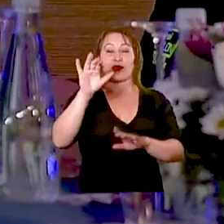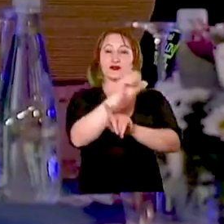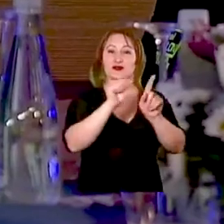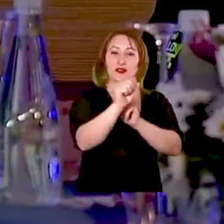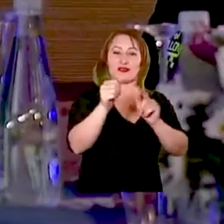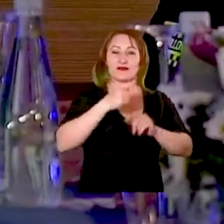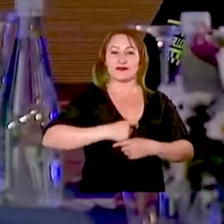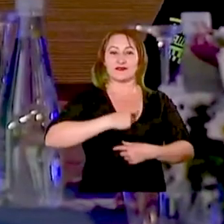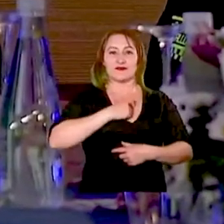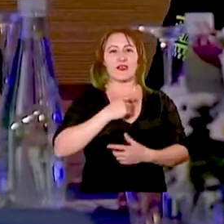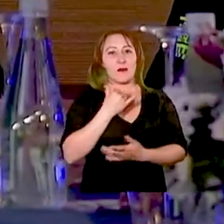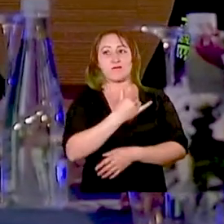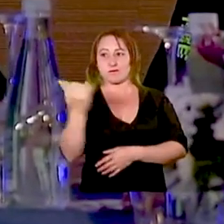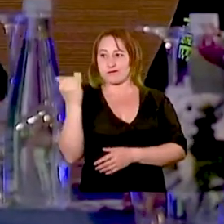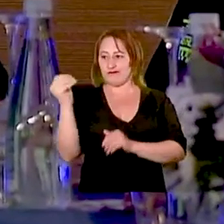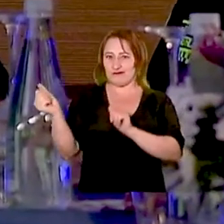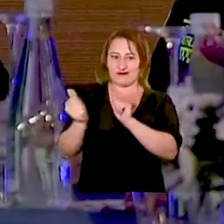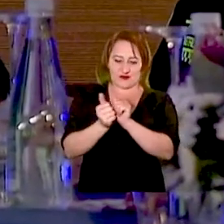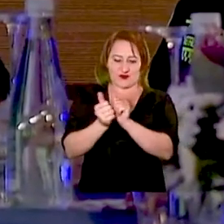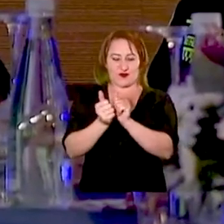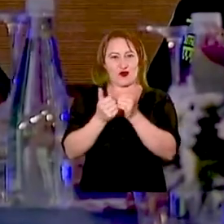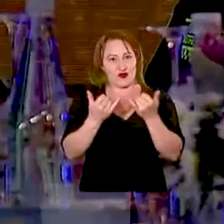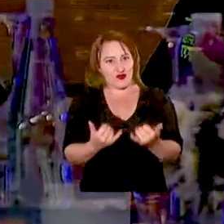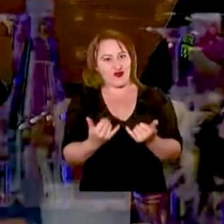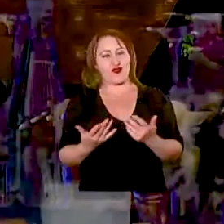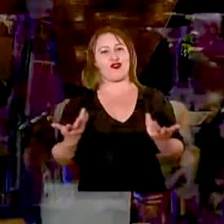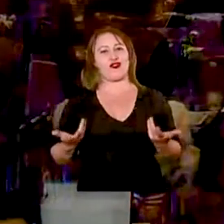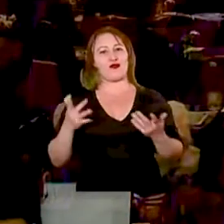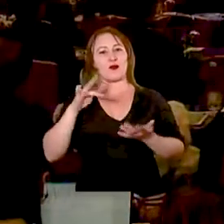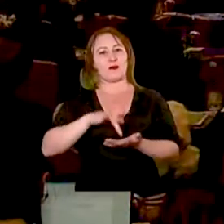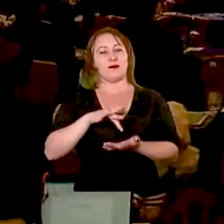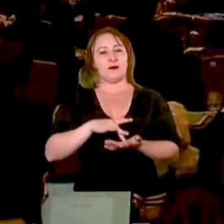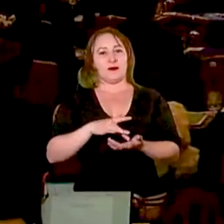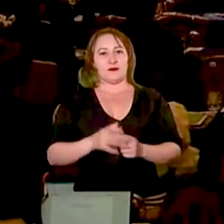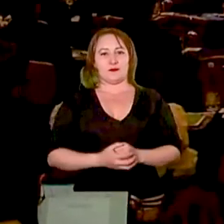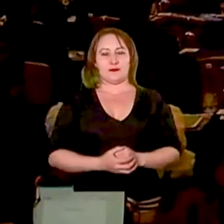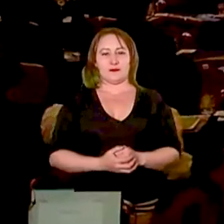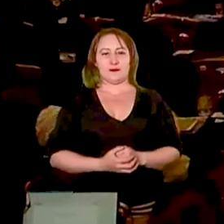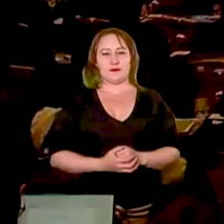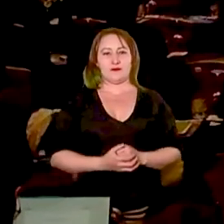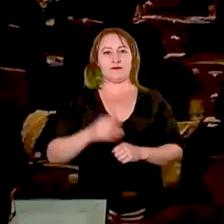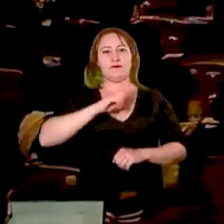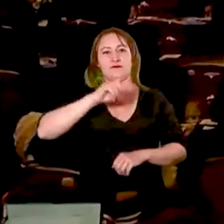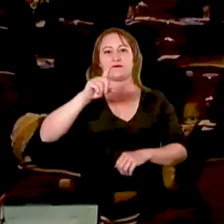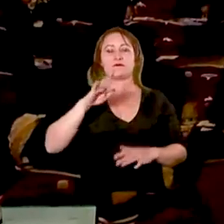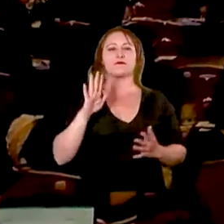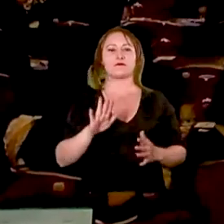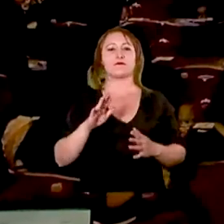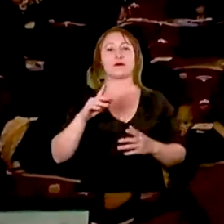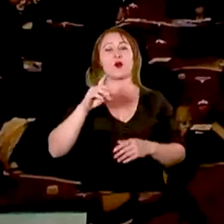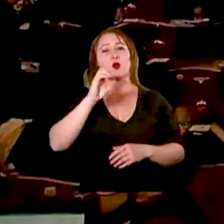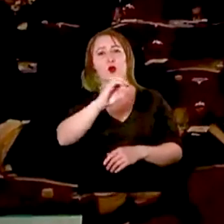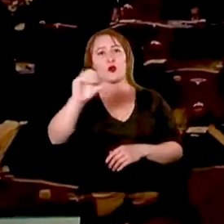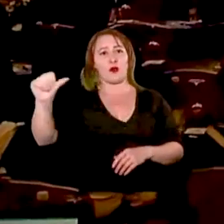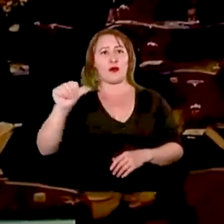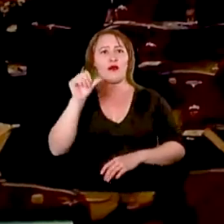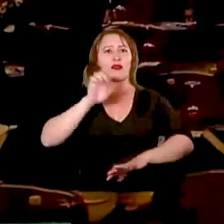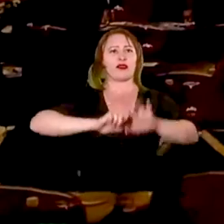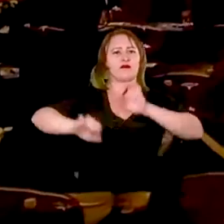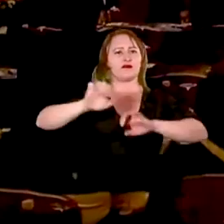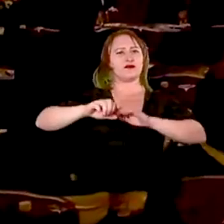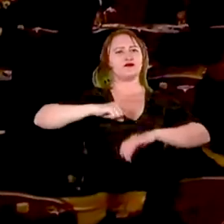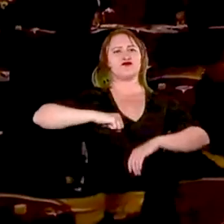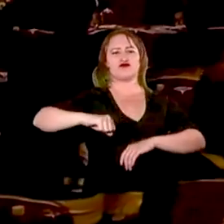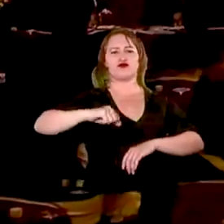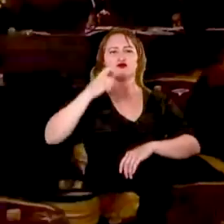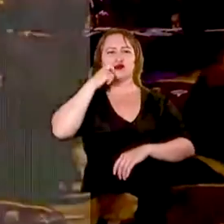sociedad civil que se encuentra acompañándonos en el día de hoy de manera presencial, y a los líderes, lideresas y defensores de los